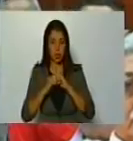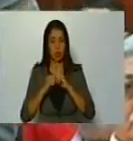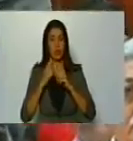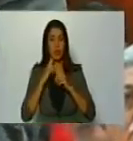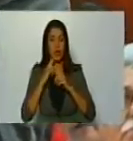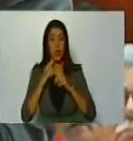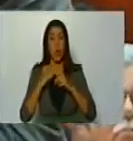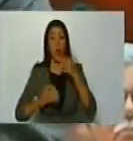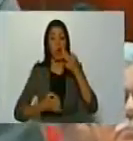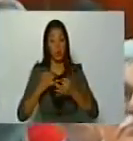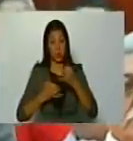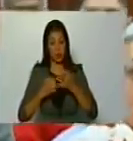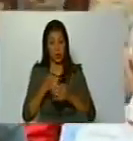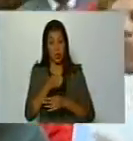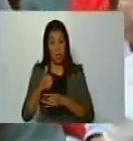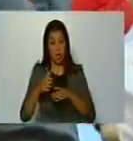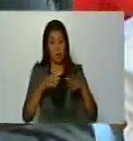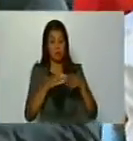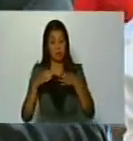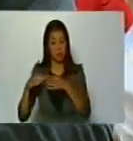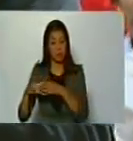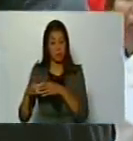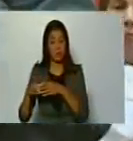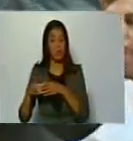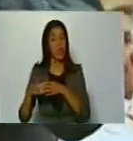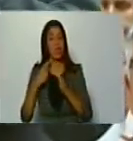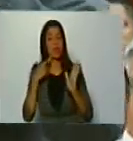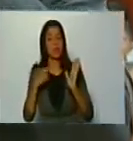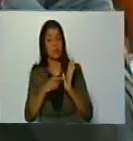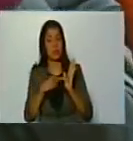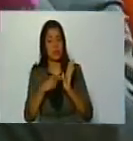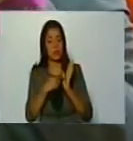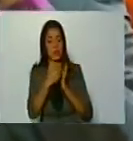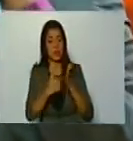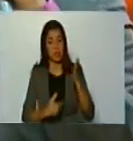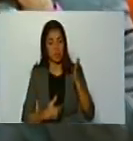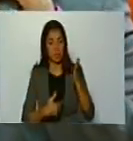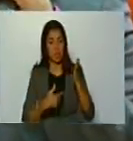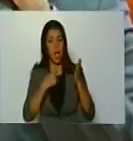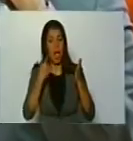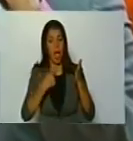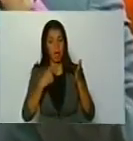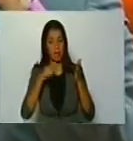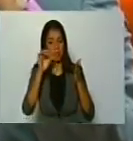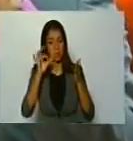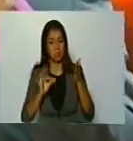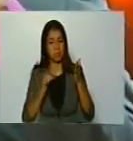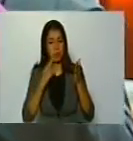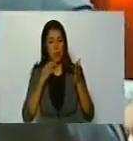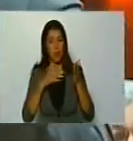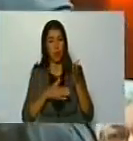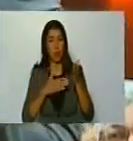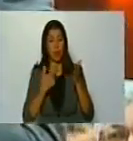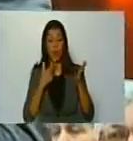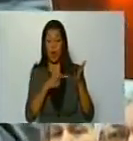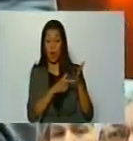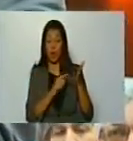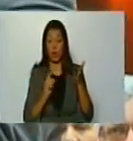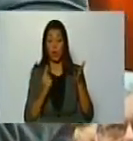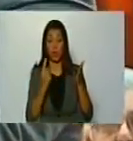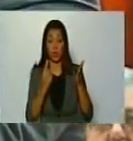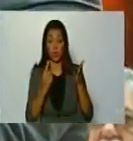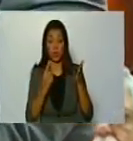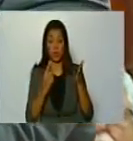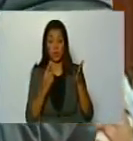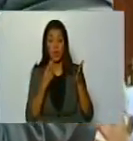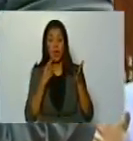armado. Esto lo establece con claridad este protocolo, Presidenta, que es uno de